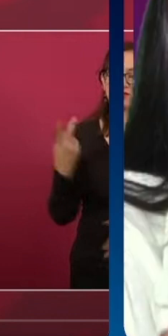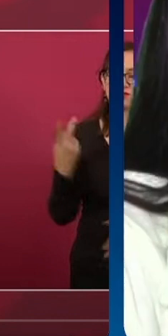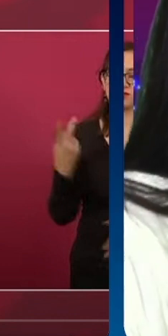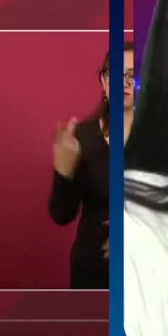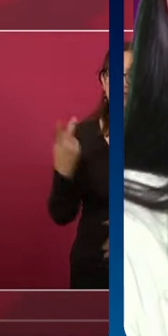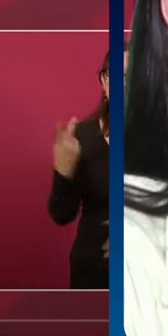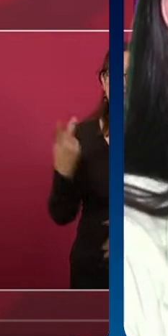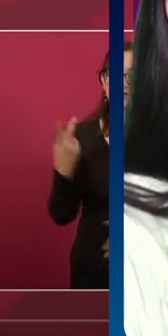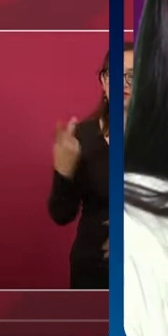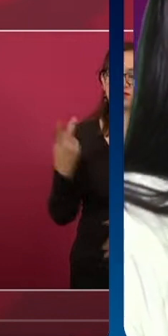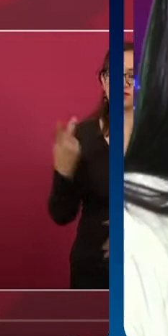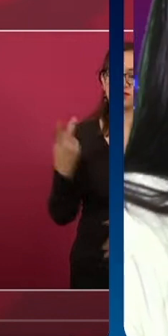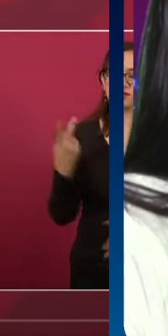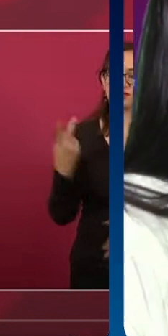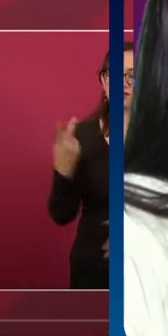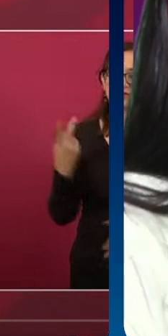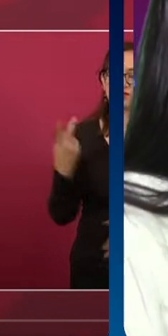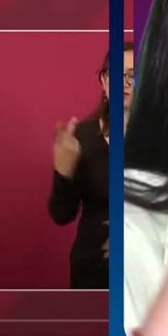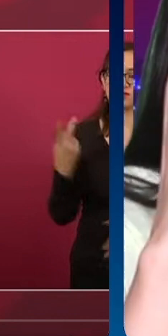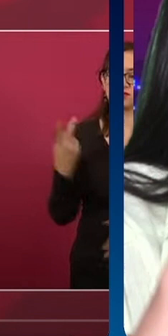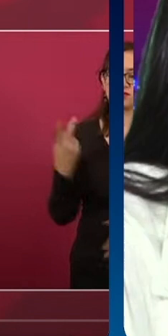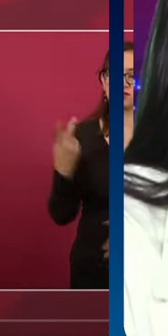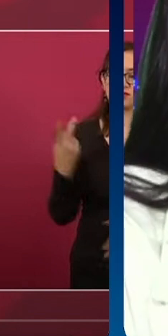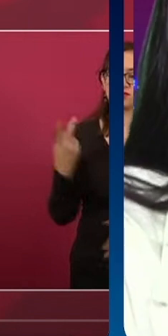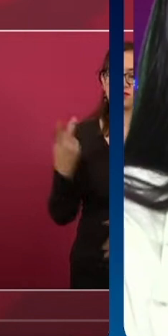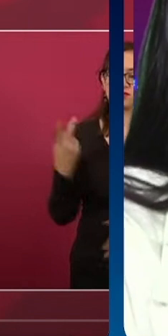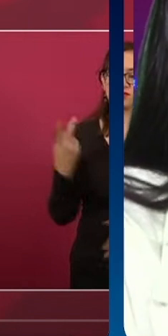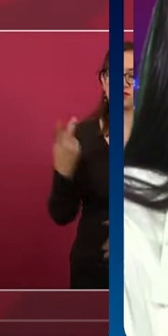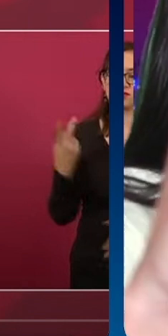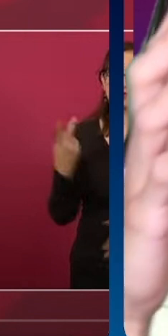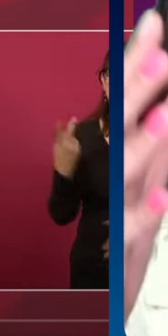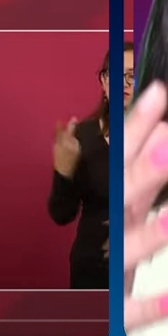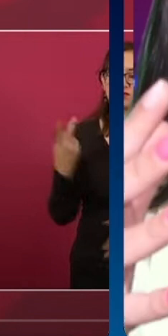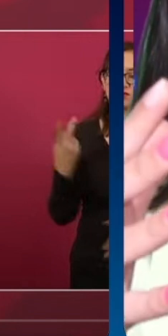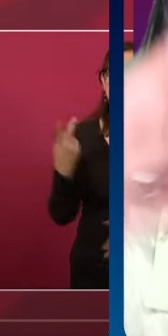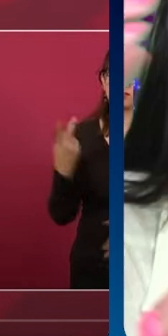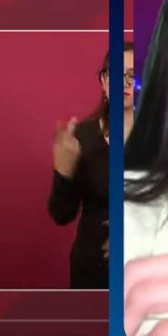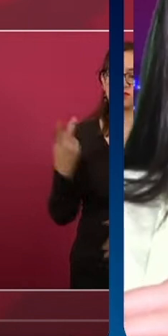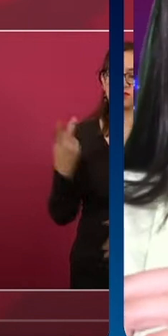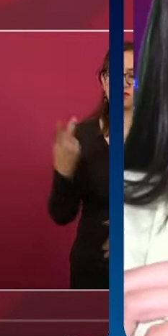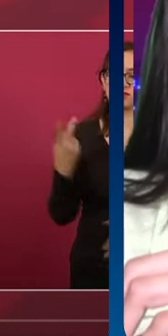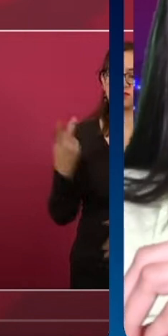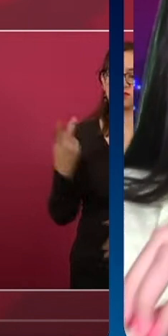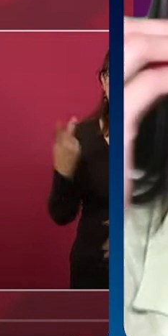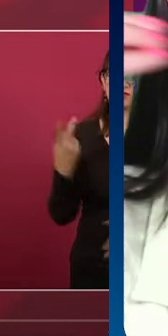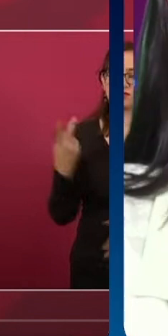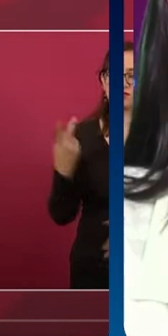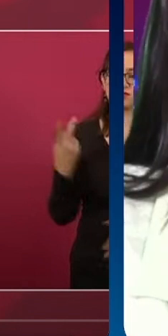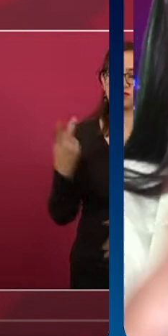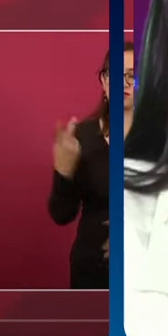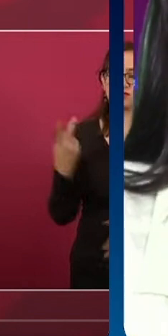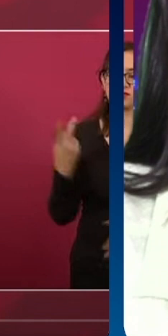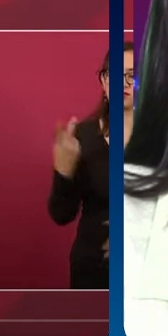tiene que ver política nacional e internacional, tiene que ver por la economía, tiene que ver por el bienestar, tiene que ver por la seguridad,